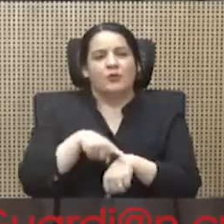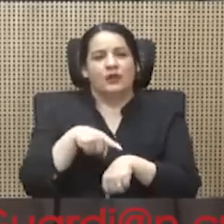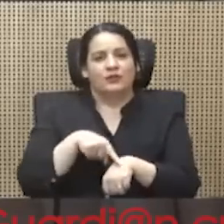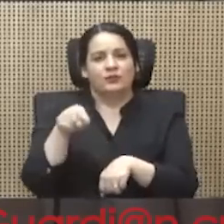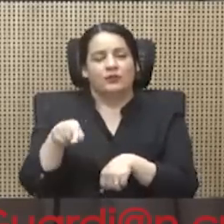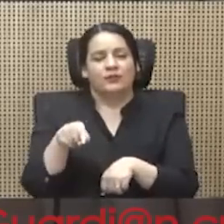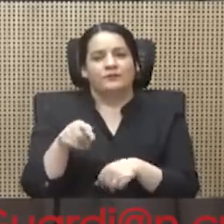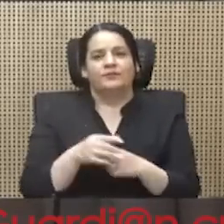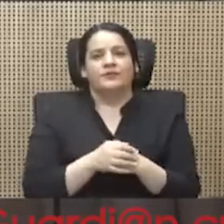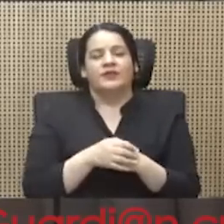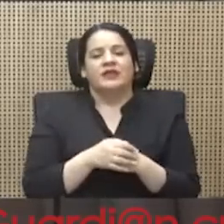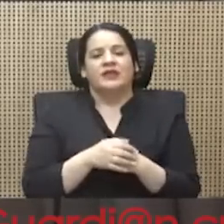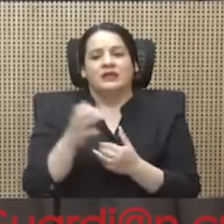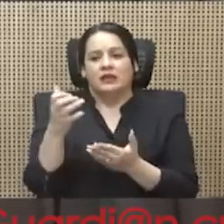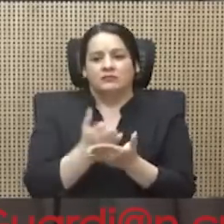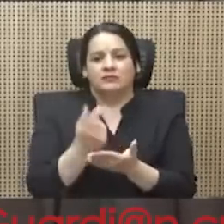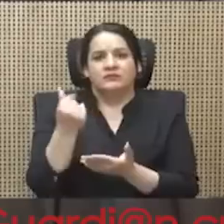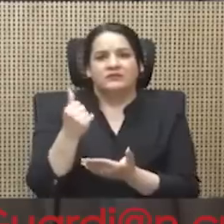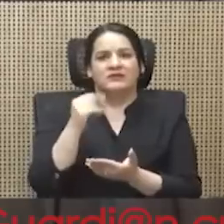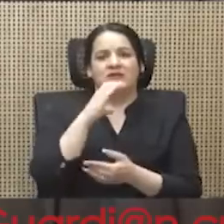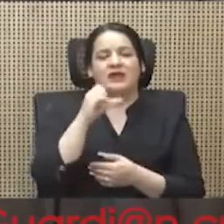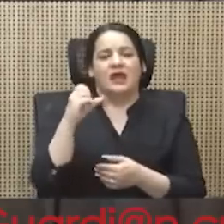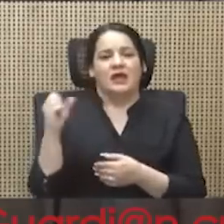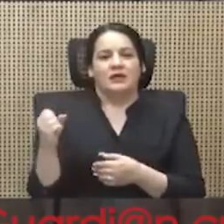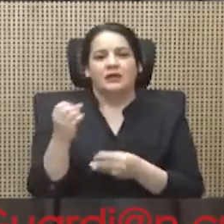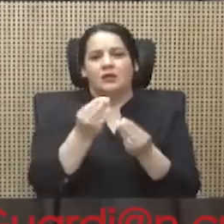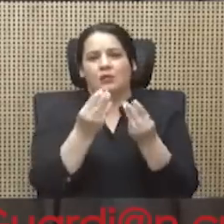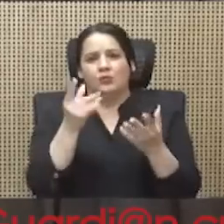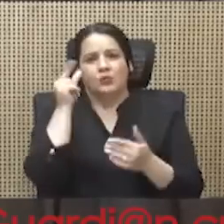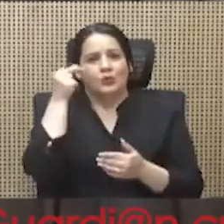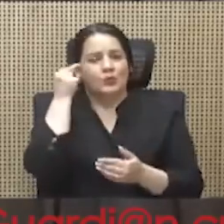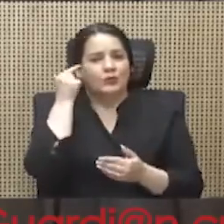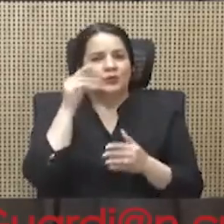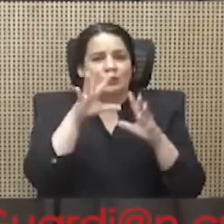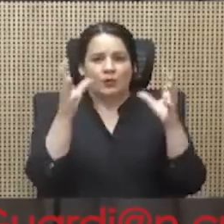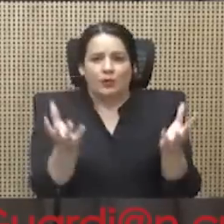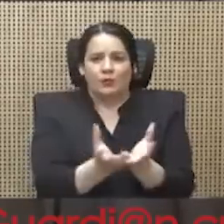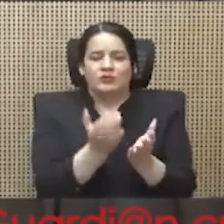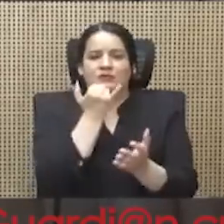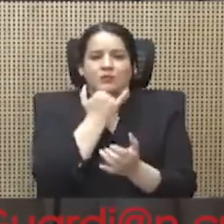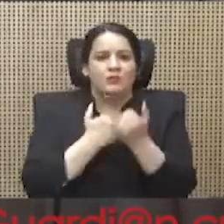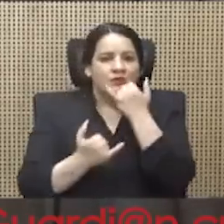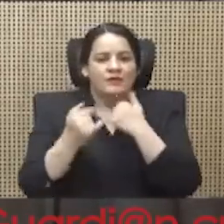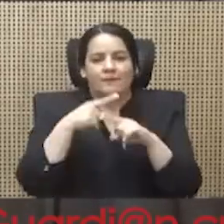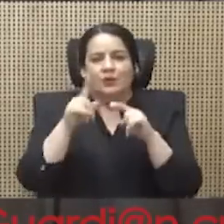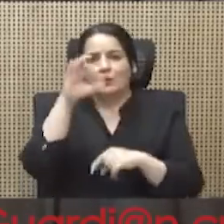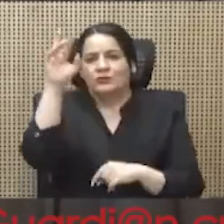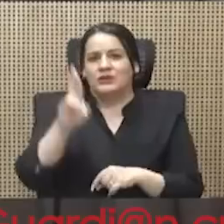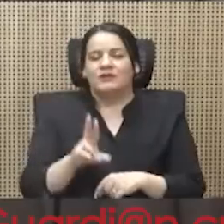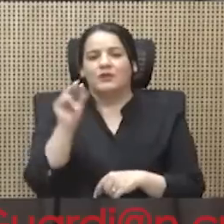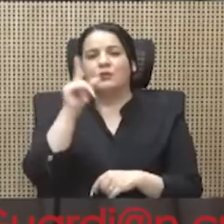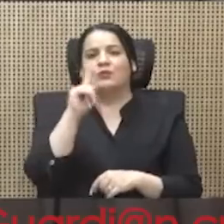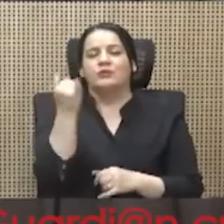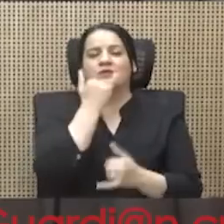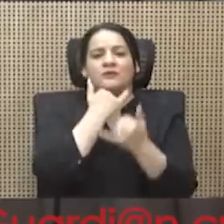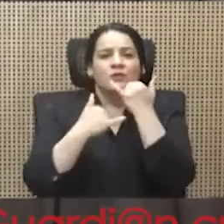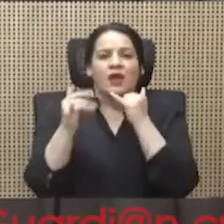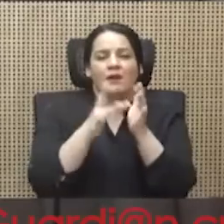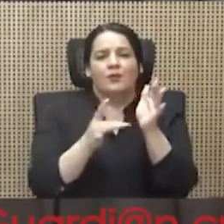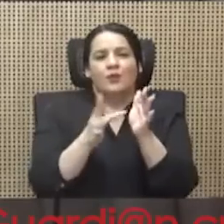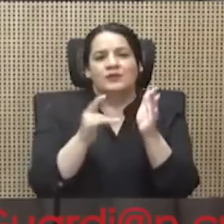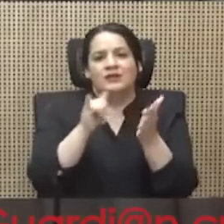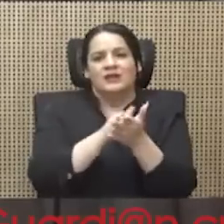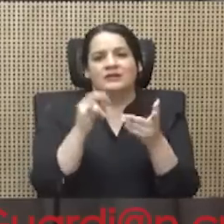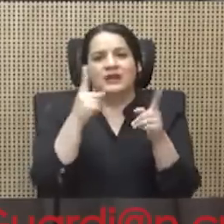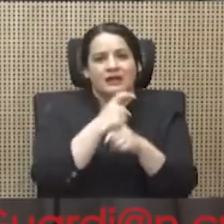de la pandemia en todo el mundo hubo gobiernos que se equivocaron en la pandemia pero en Costa Rica no se equivocaron se aprovecharon de la crisis para